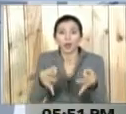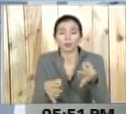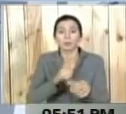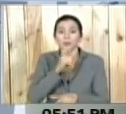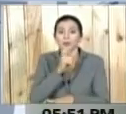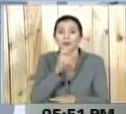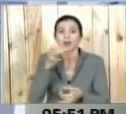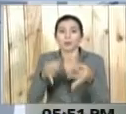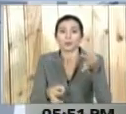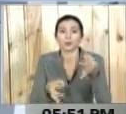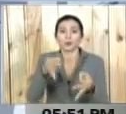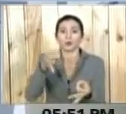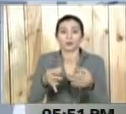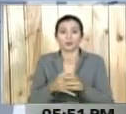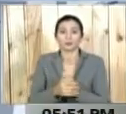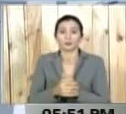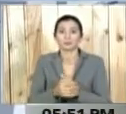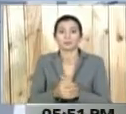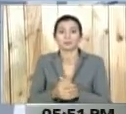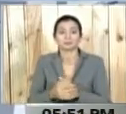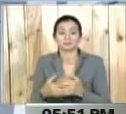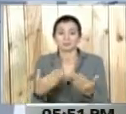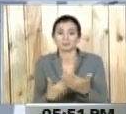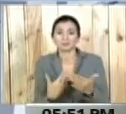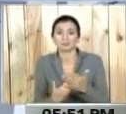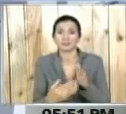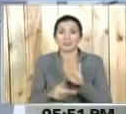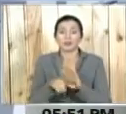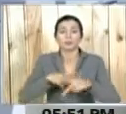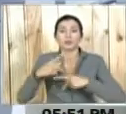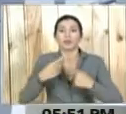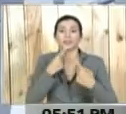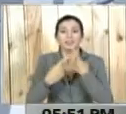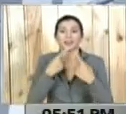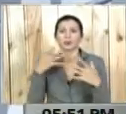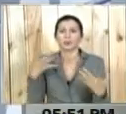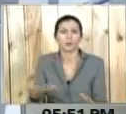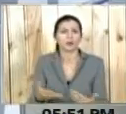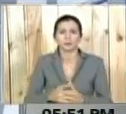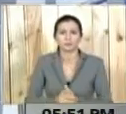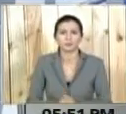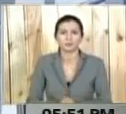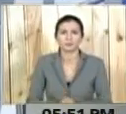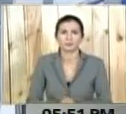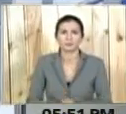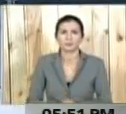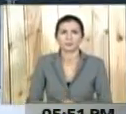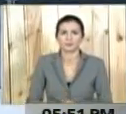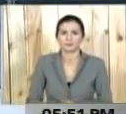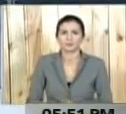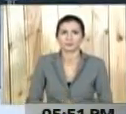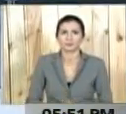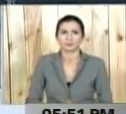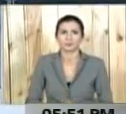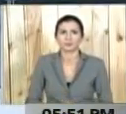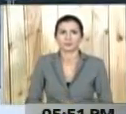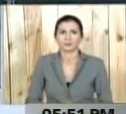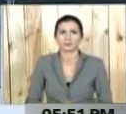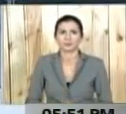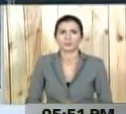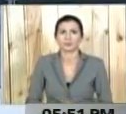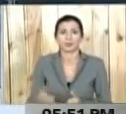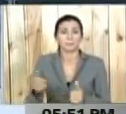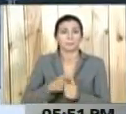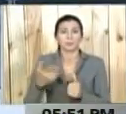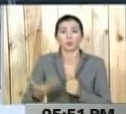abogado, los basamentos legales de este proceso de diálogo, ¿cuáles son? Bueno, yo pienso que lo